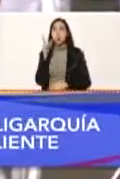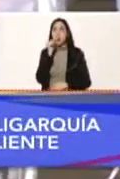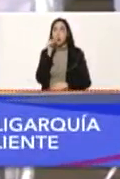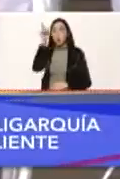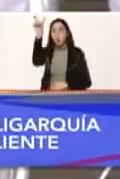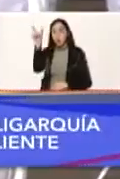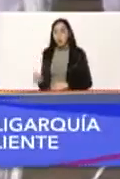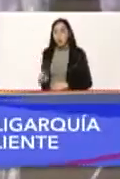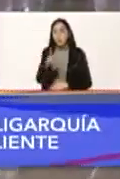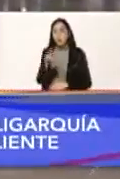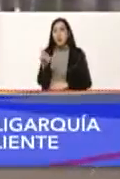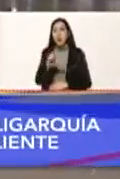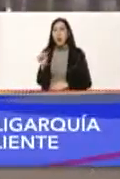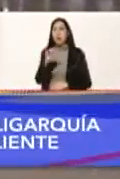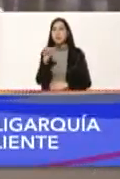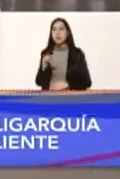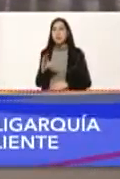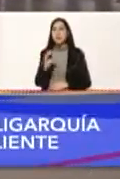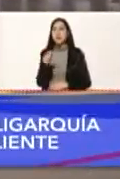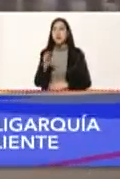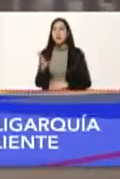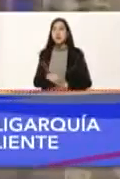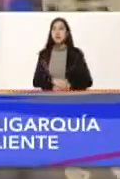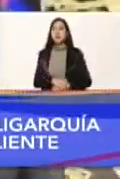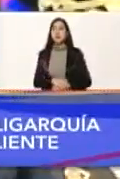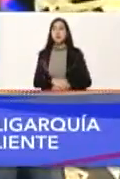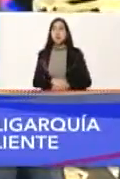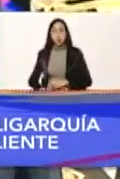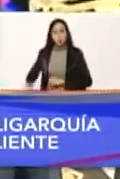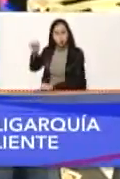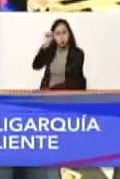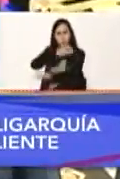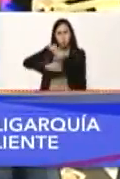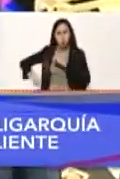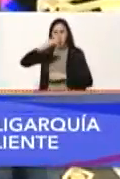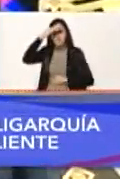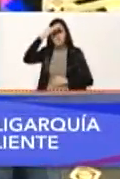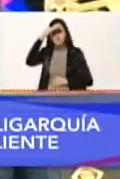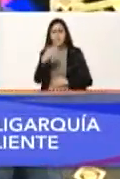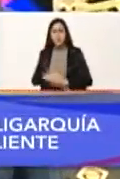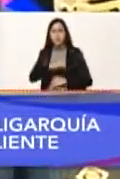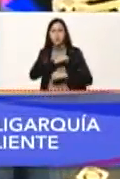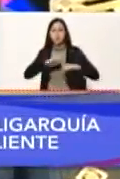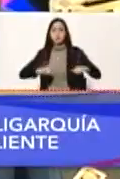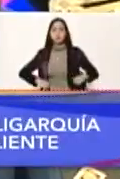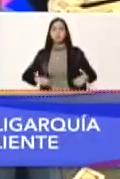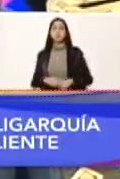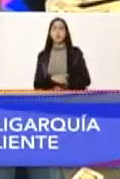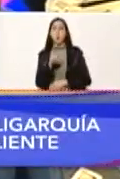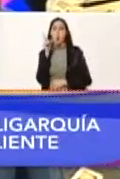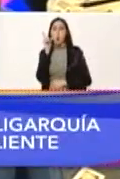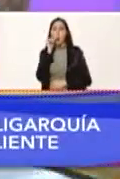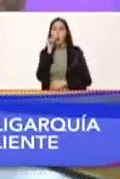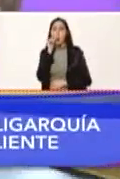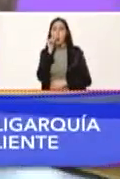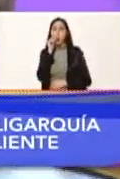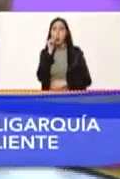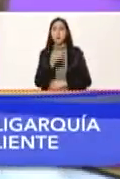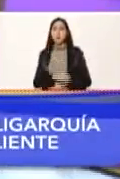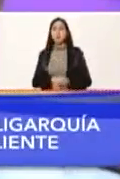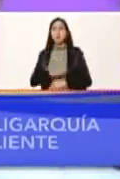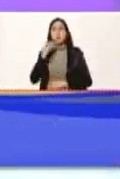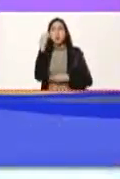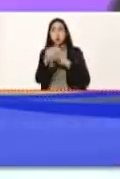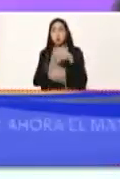Velázquez Bastida, combatiente, soldado, hombre de